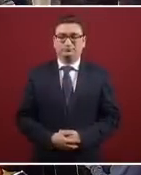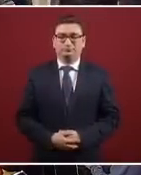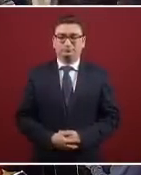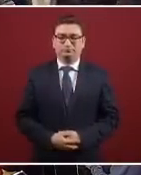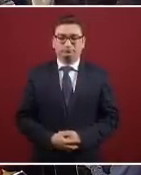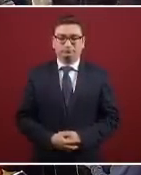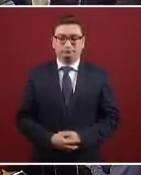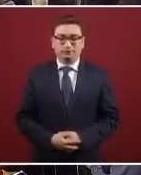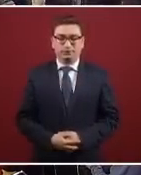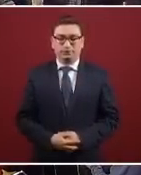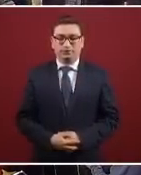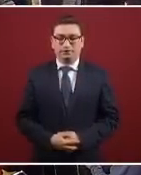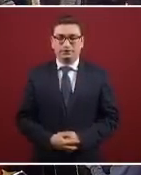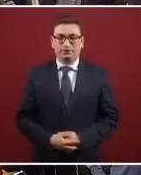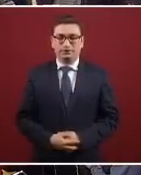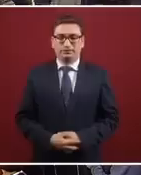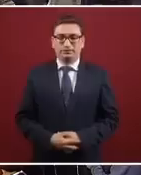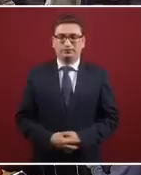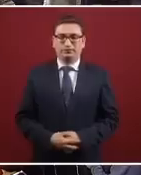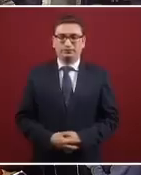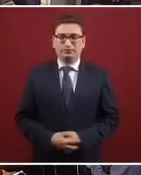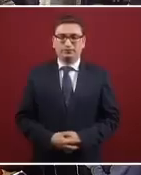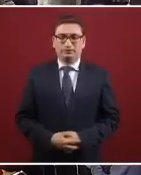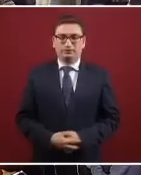viendo algunos temas, pero ya